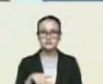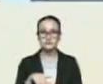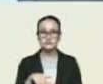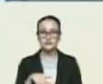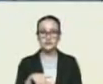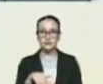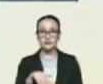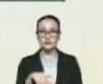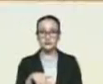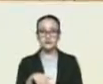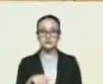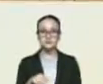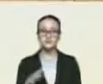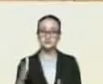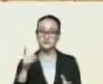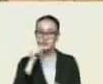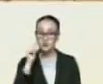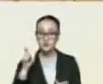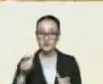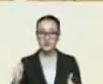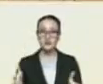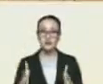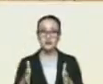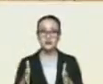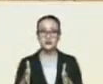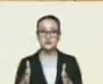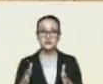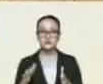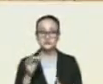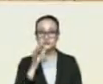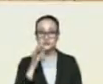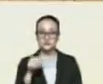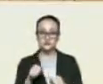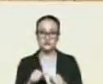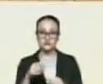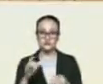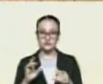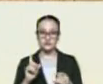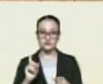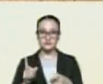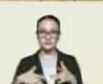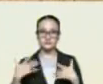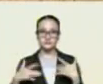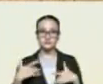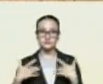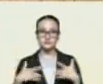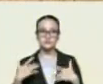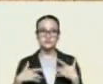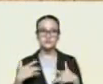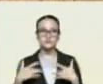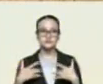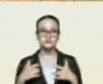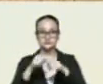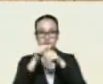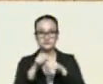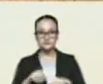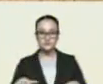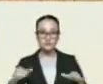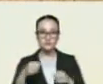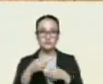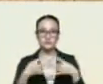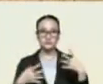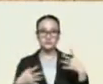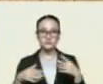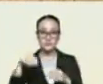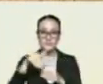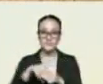de ganadores y ganadoras, nosotros todavía seguimos con algunas actividades, entre ellas está el repliegue del material